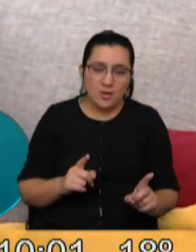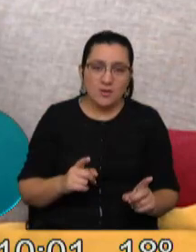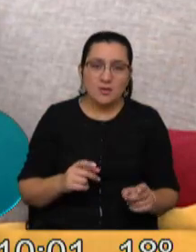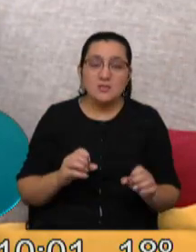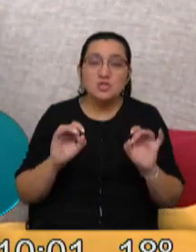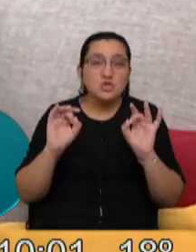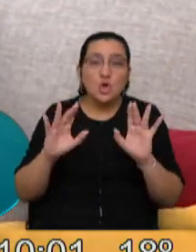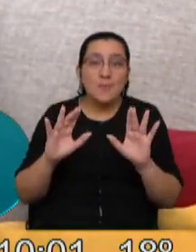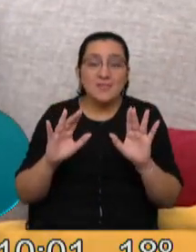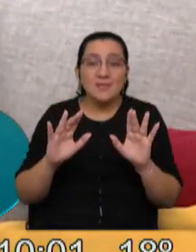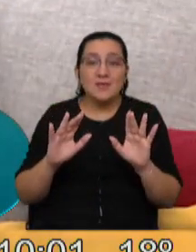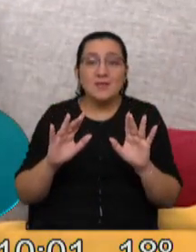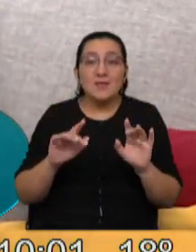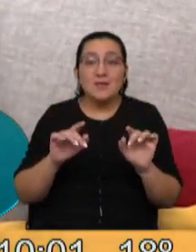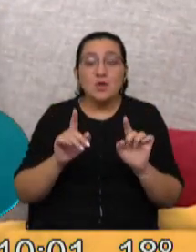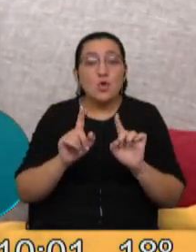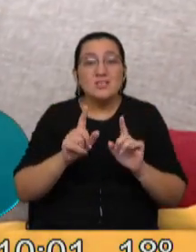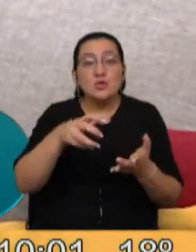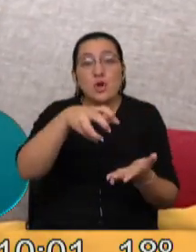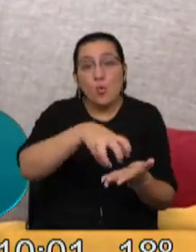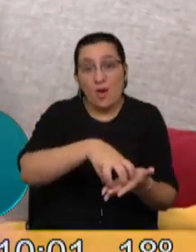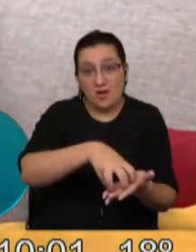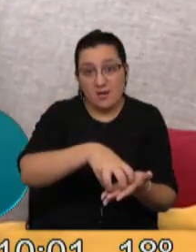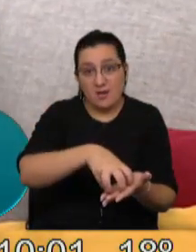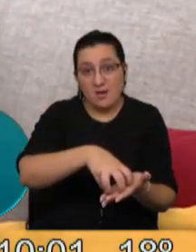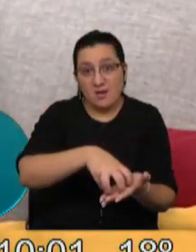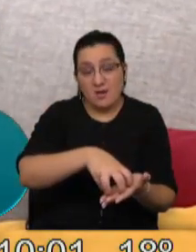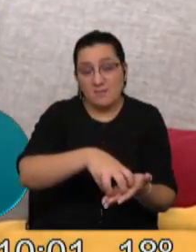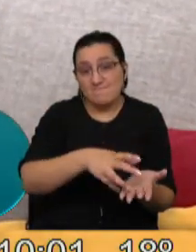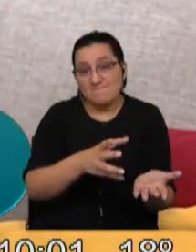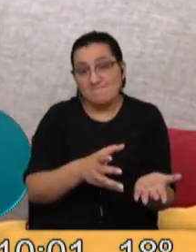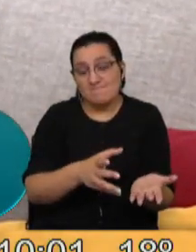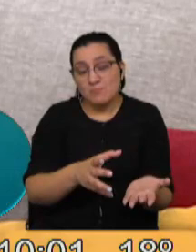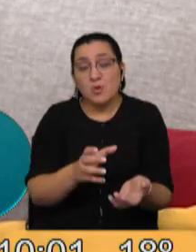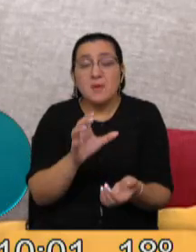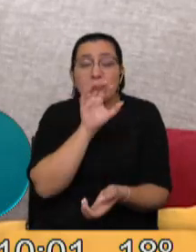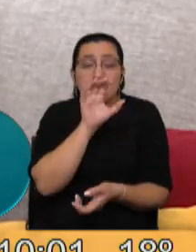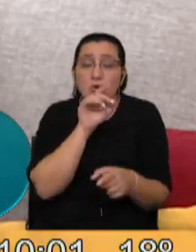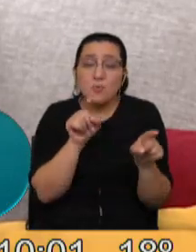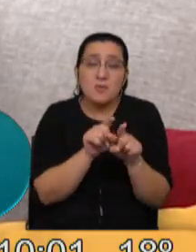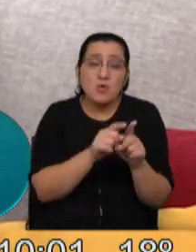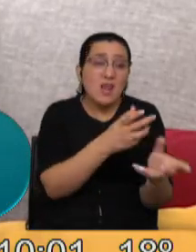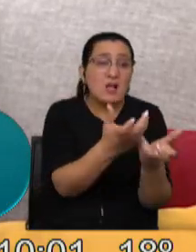estar relacionado con... Ahí no, pero el perro cocina y living, para el perro es lo mismo. Más